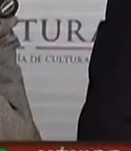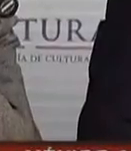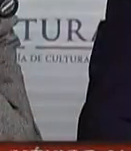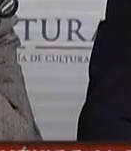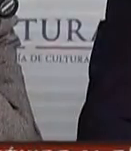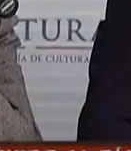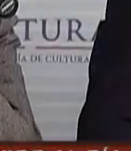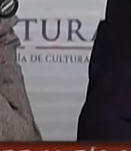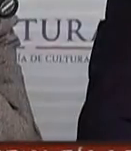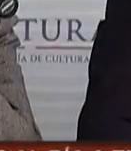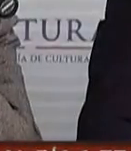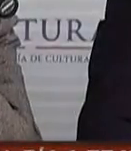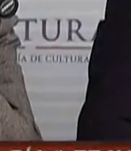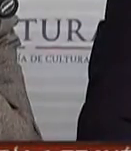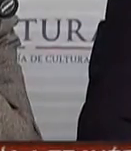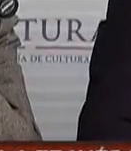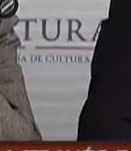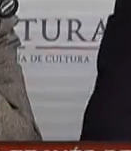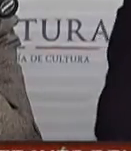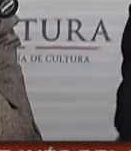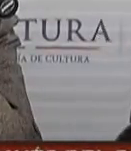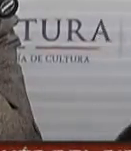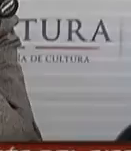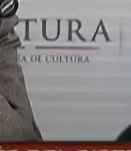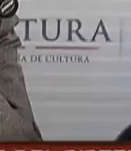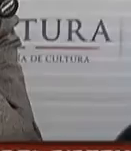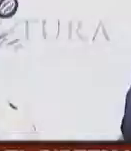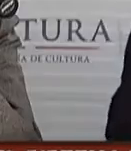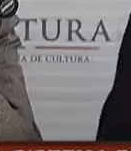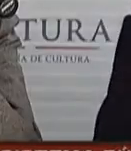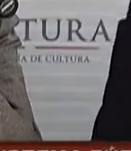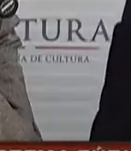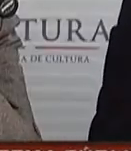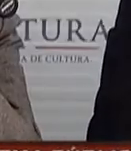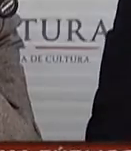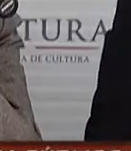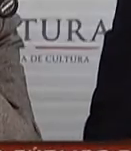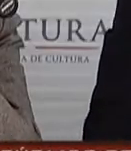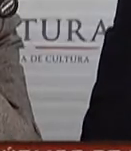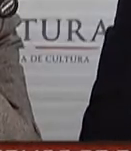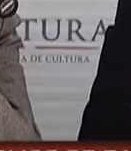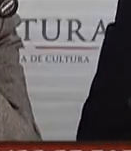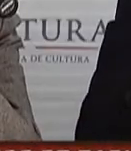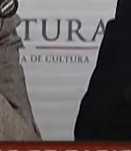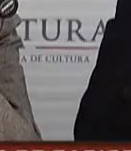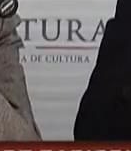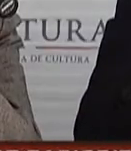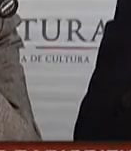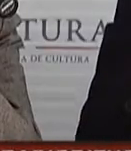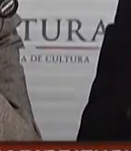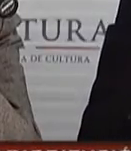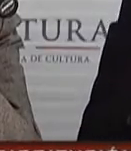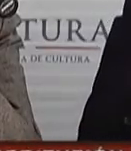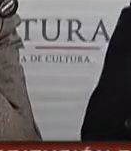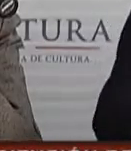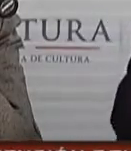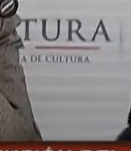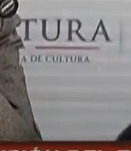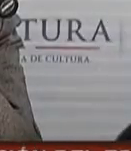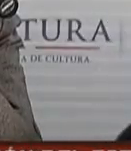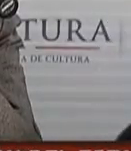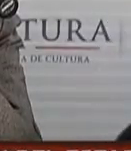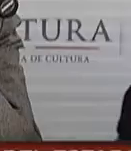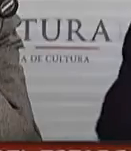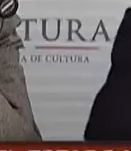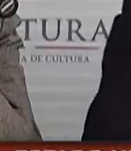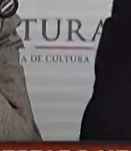a ver ya una gran demanda de stands, sobre todo de escuelas y de editores,